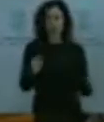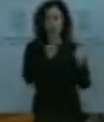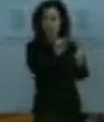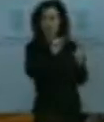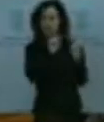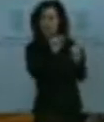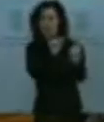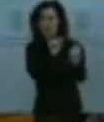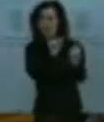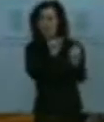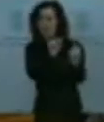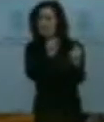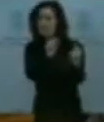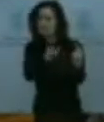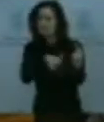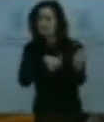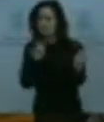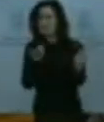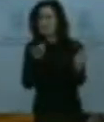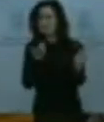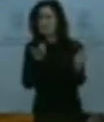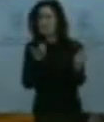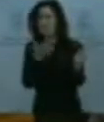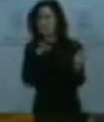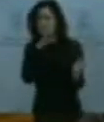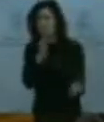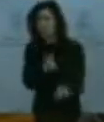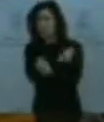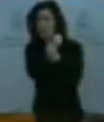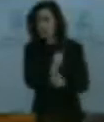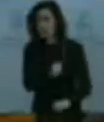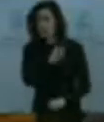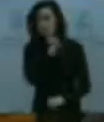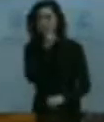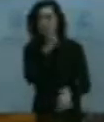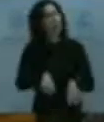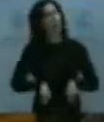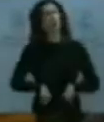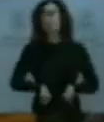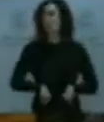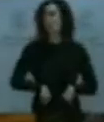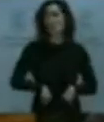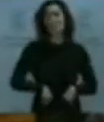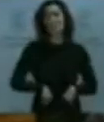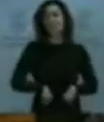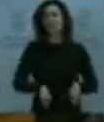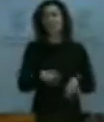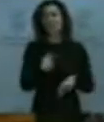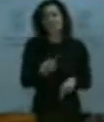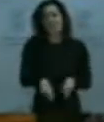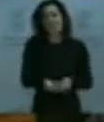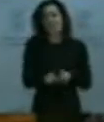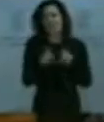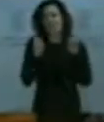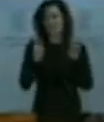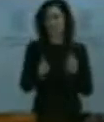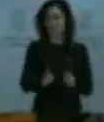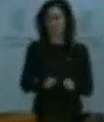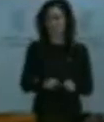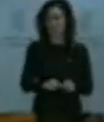que rara vez admite sus errores y desprecia cualquier argumento ajeno. El ERA necesita urgentemente otra